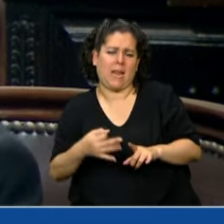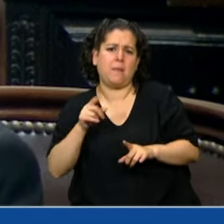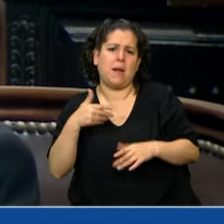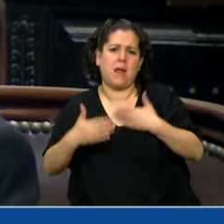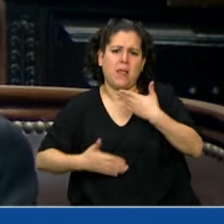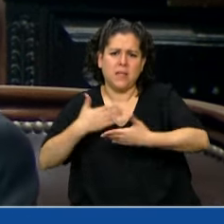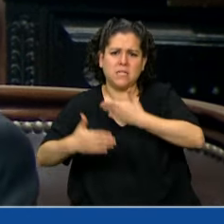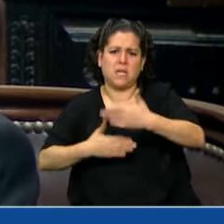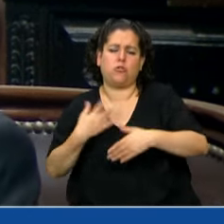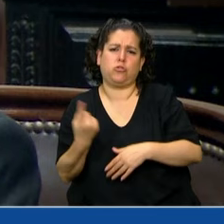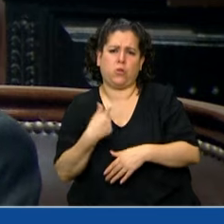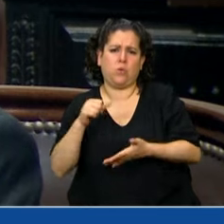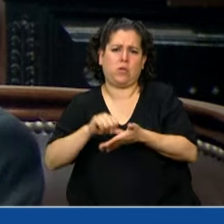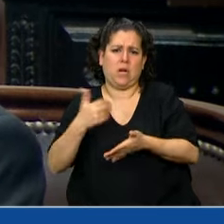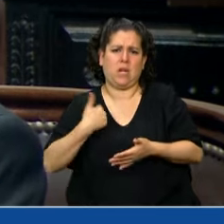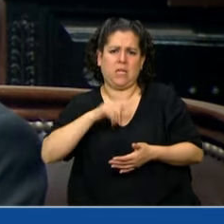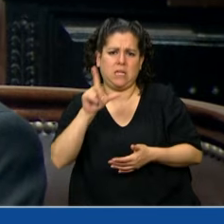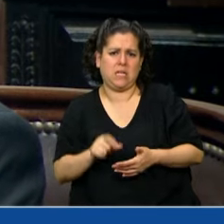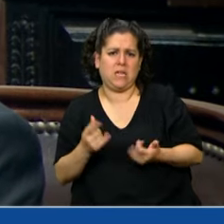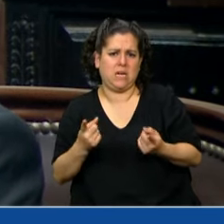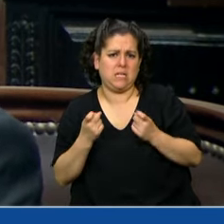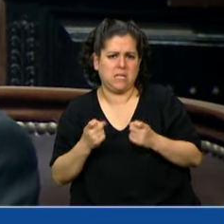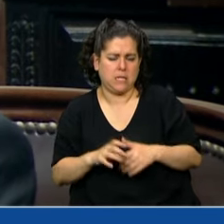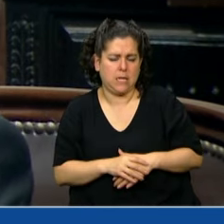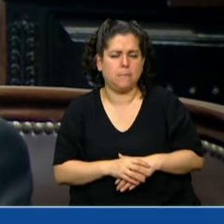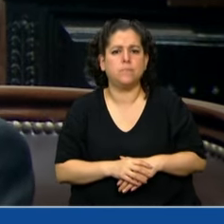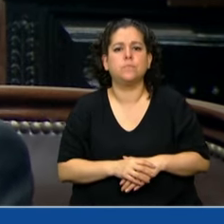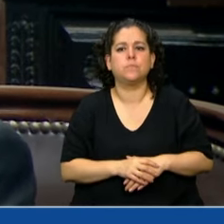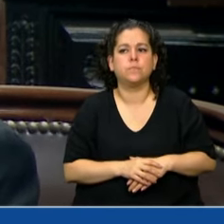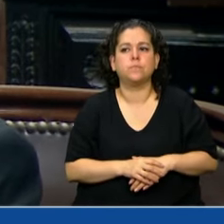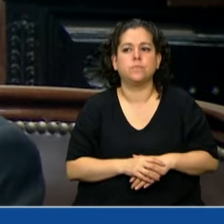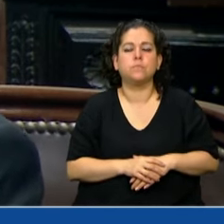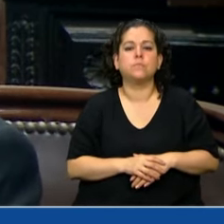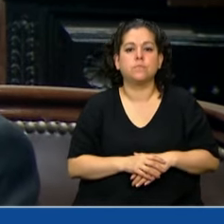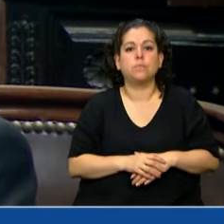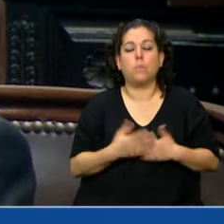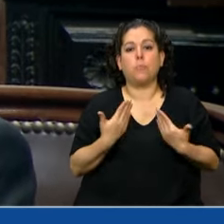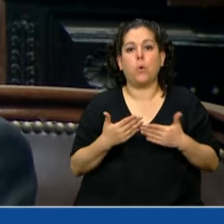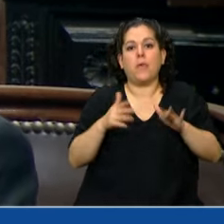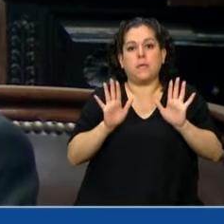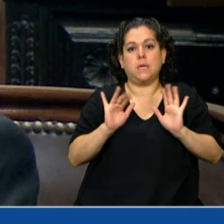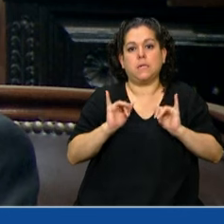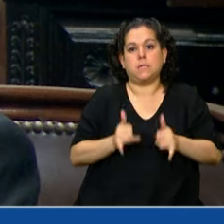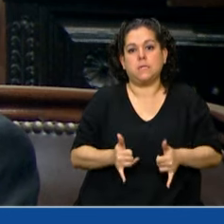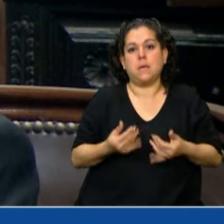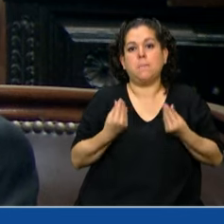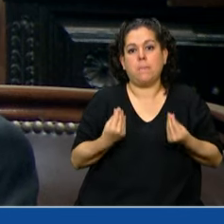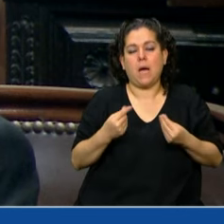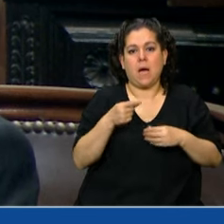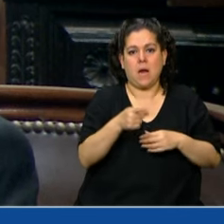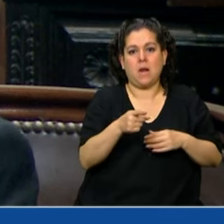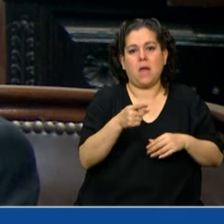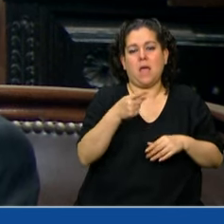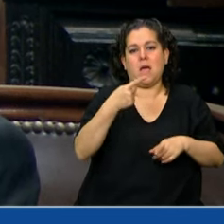desarrollo que nuestro país necesita sí puede servir para actos